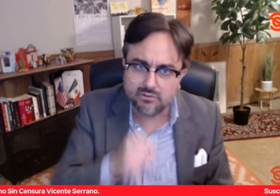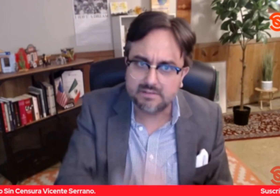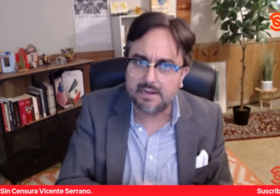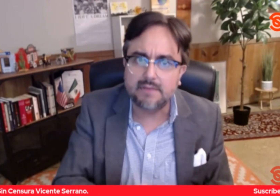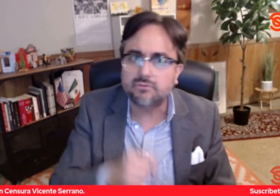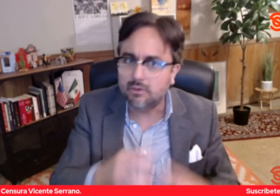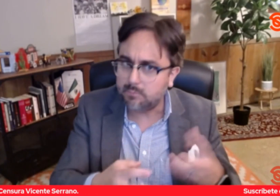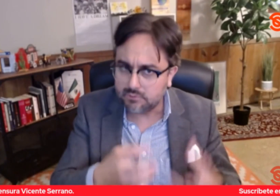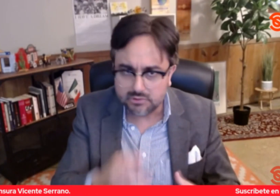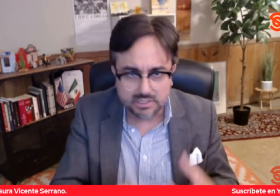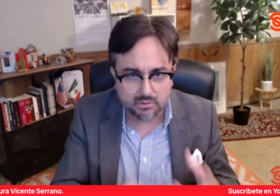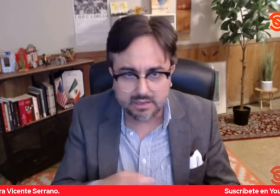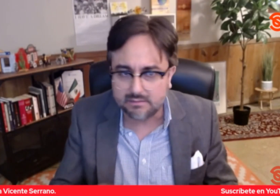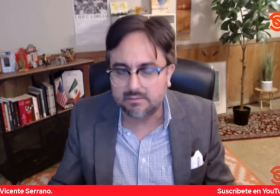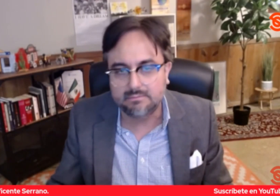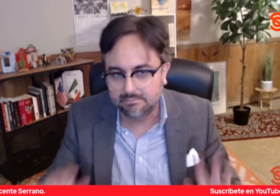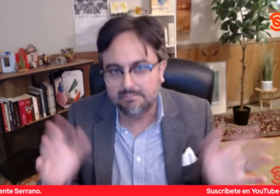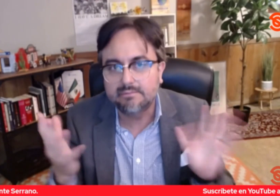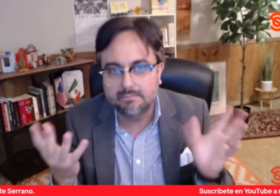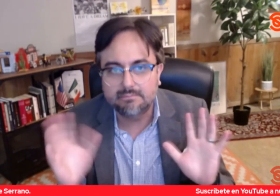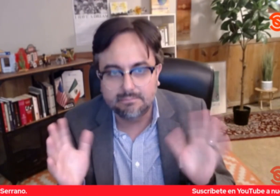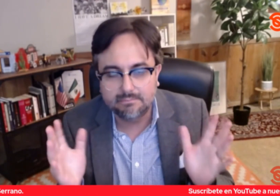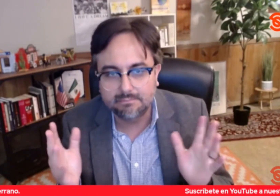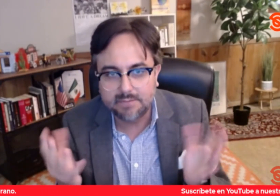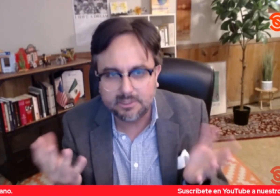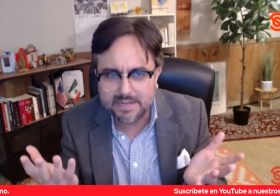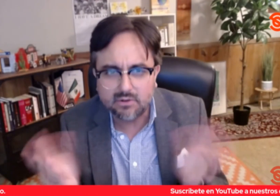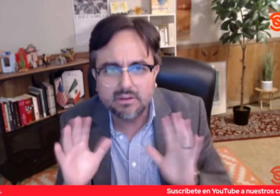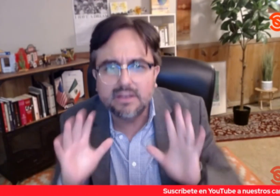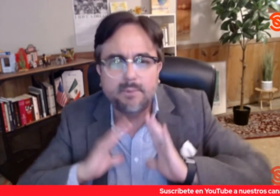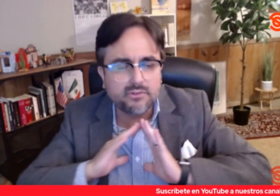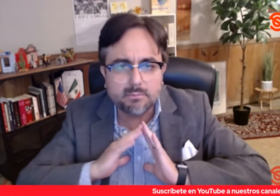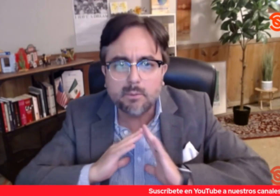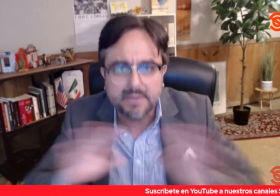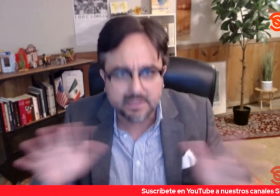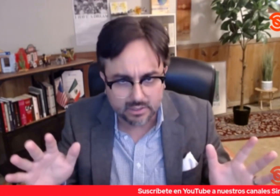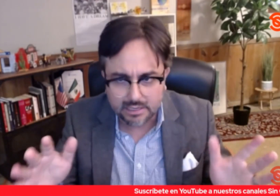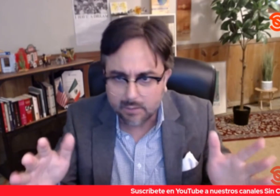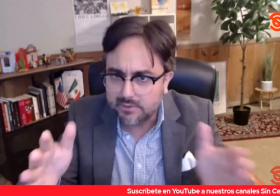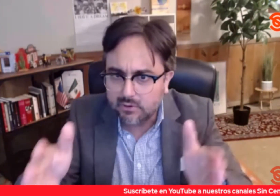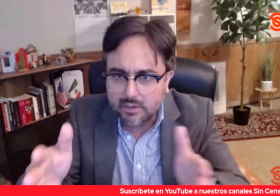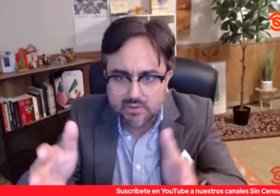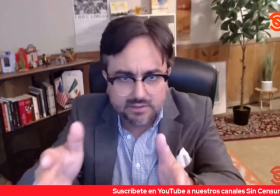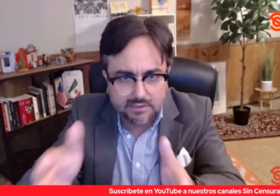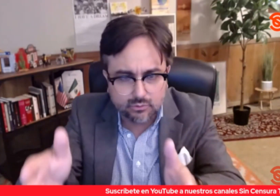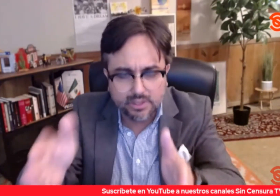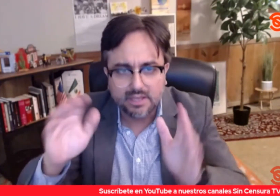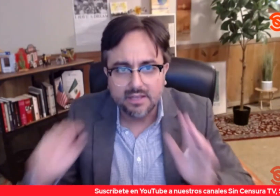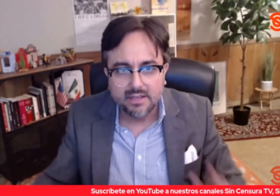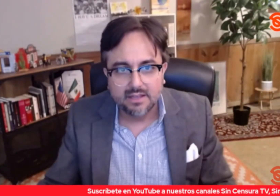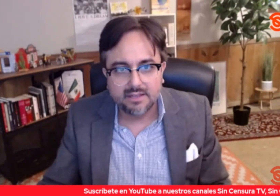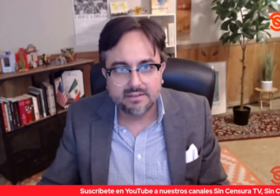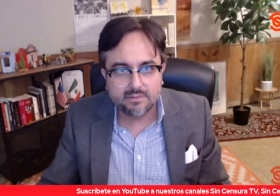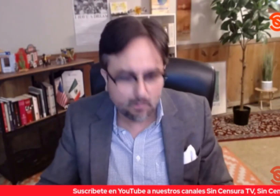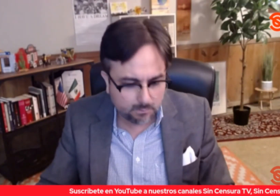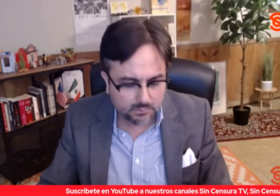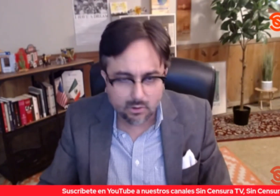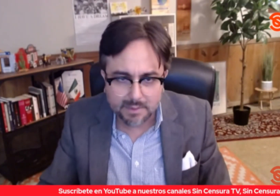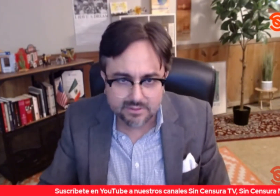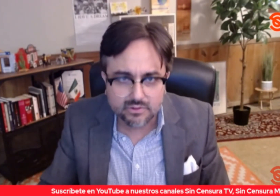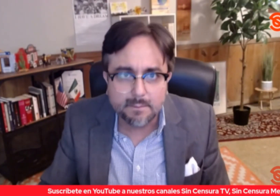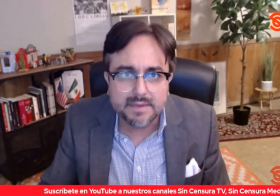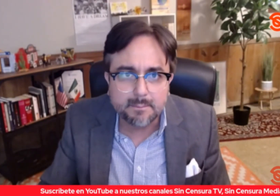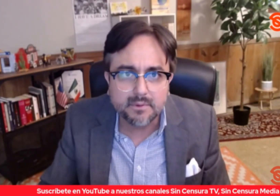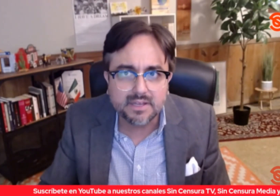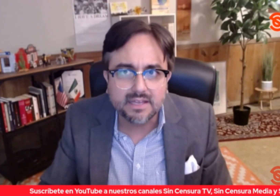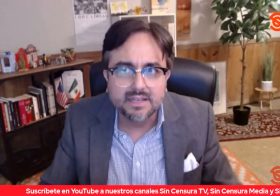que ellos dicen esto y pues yo entiendo que esto. ¿Me explico? Pero esa es mi opinión, la opinión que cuenta es la suya. Se lo